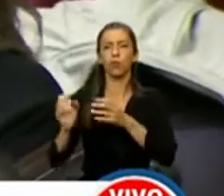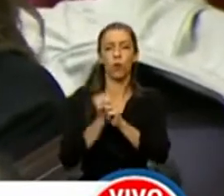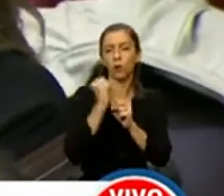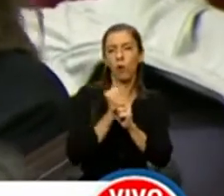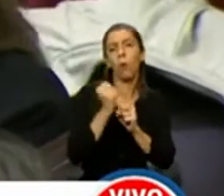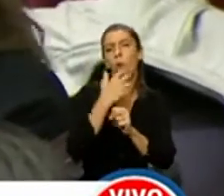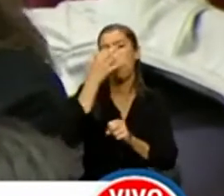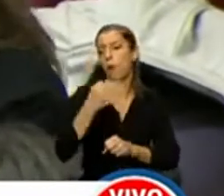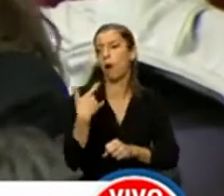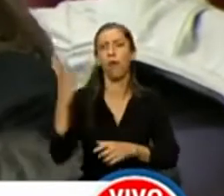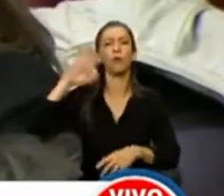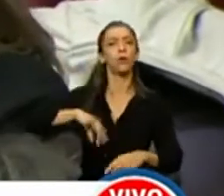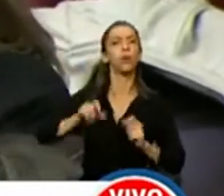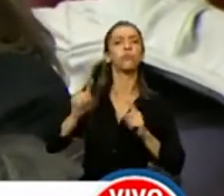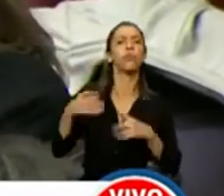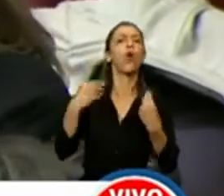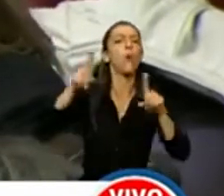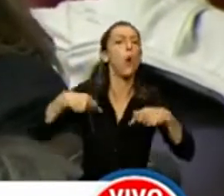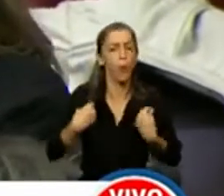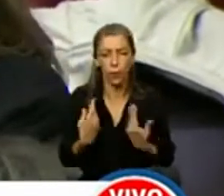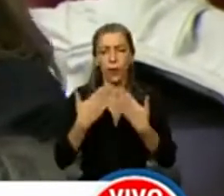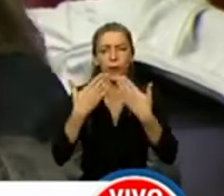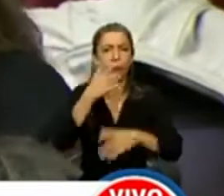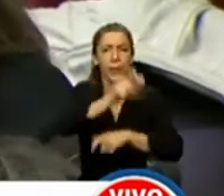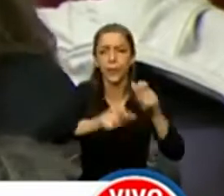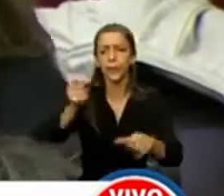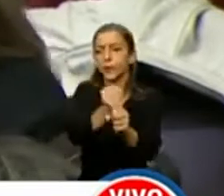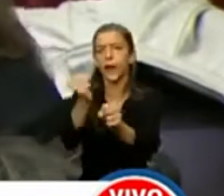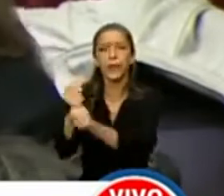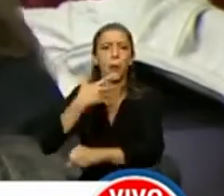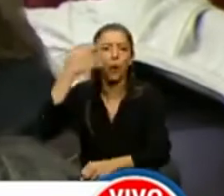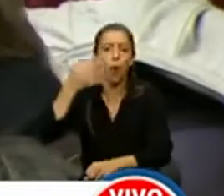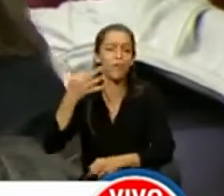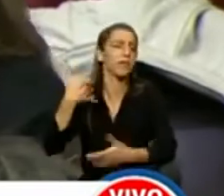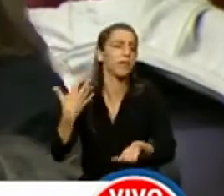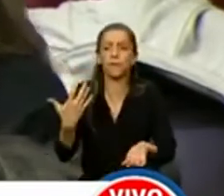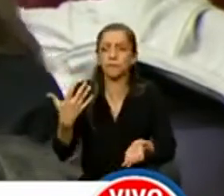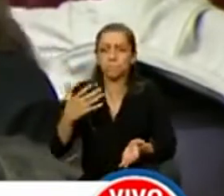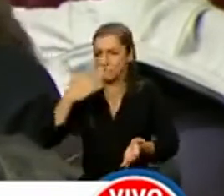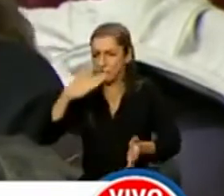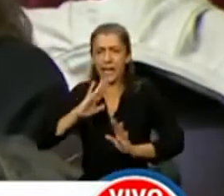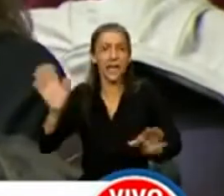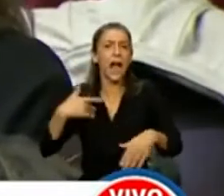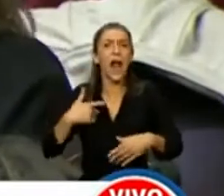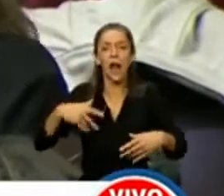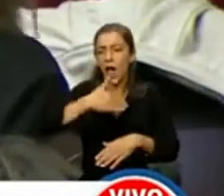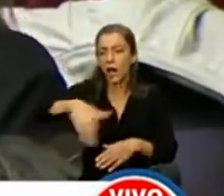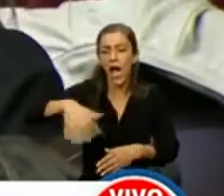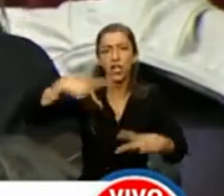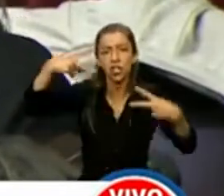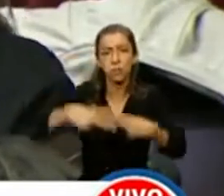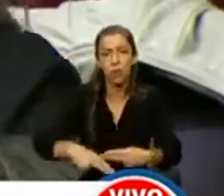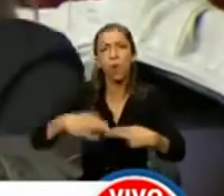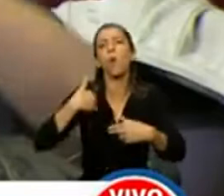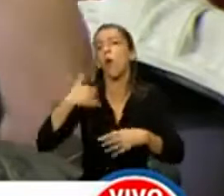que ellos dicen defender, cagándoles en realidad la vida, cortando calles, avenidas y rompiendo todo a su paso. Más perverso no